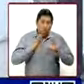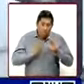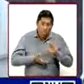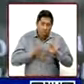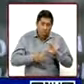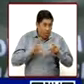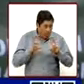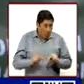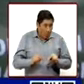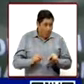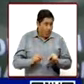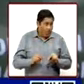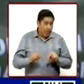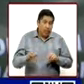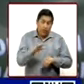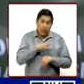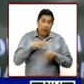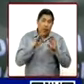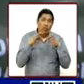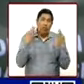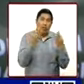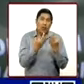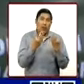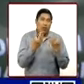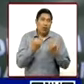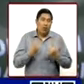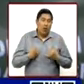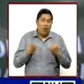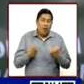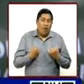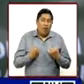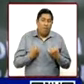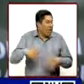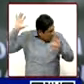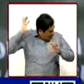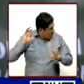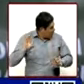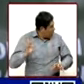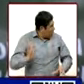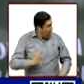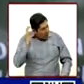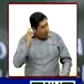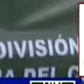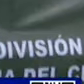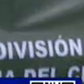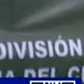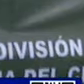comunicación fluida en el núcleo familiar, de pronto los jóvenes y las jóvenes ya recurren a terceras personas.